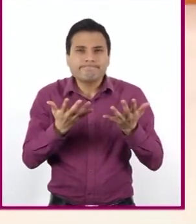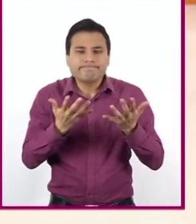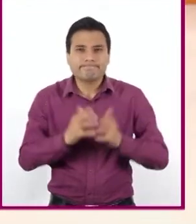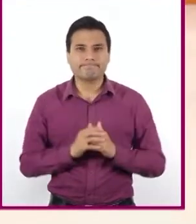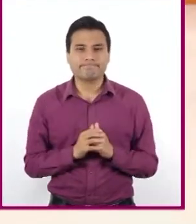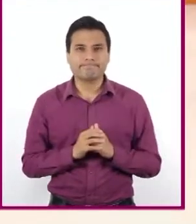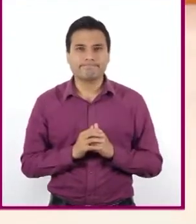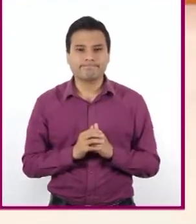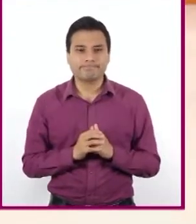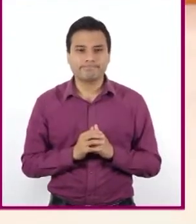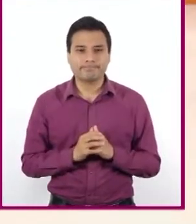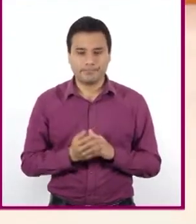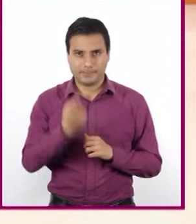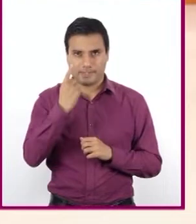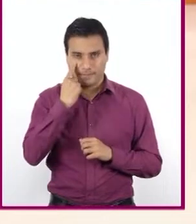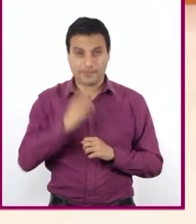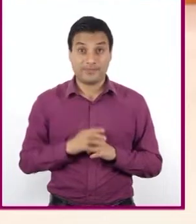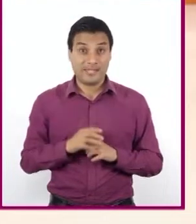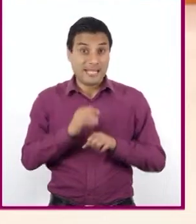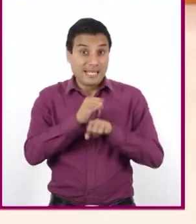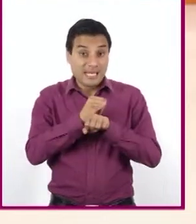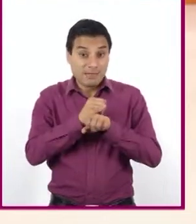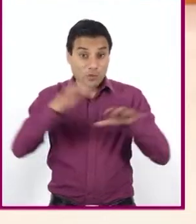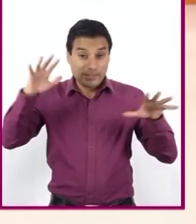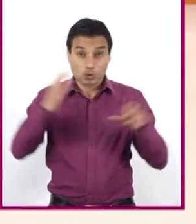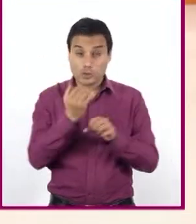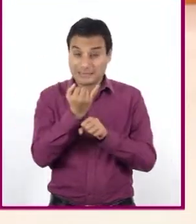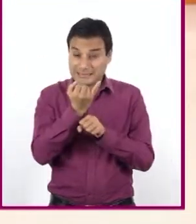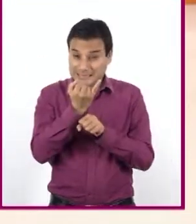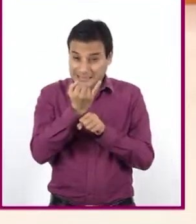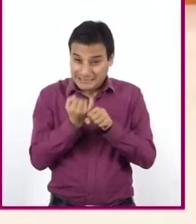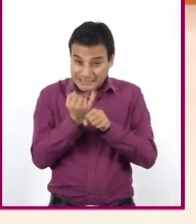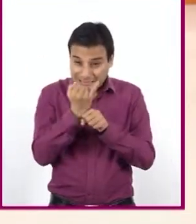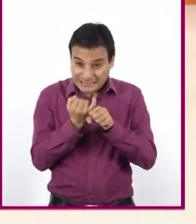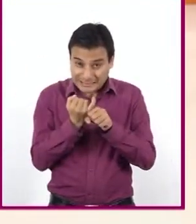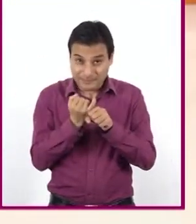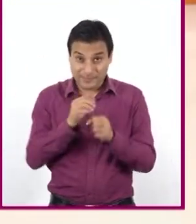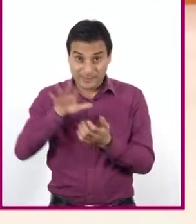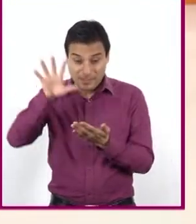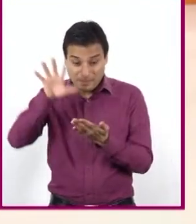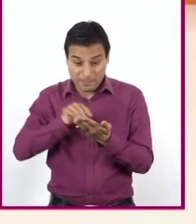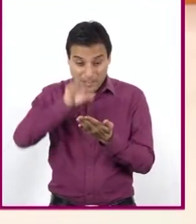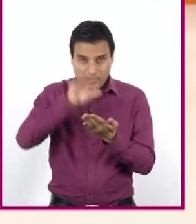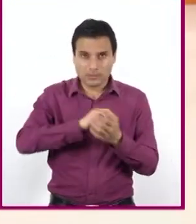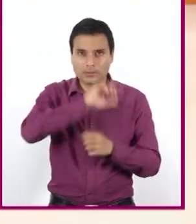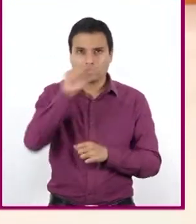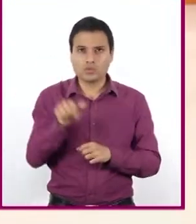¿Cómo redactar la información que se ha recopilado y organizado en una